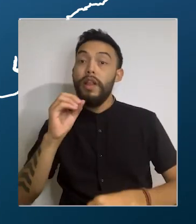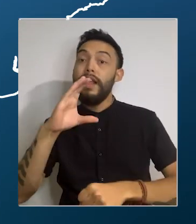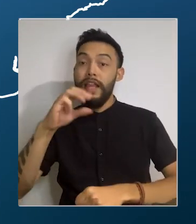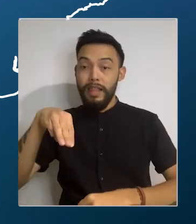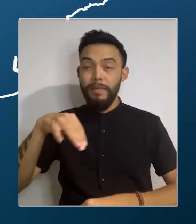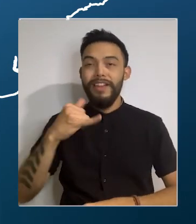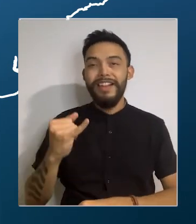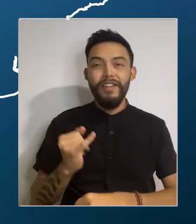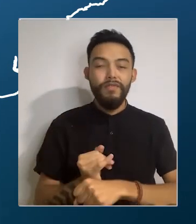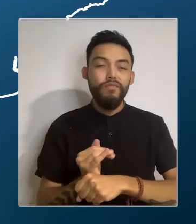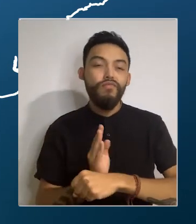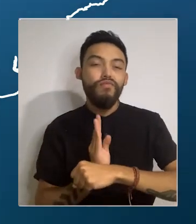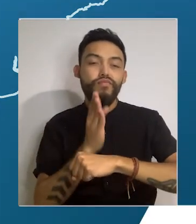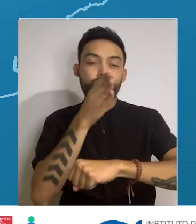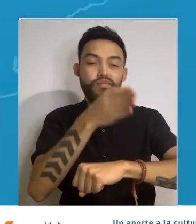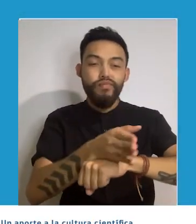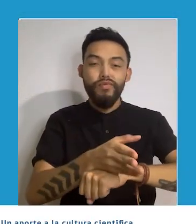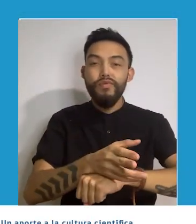kilómetros.